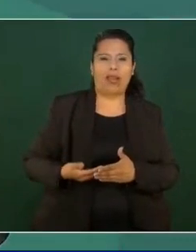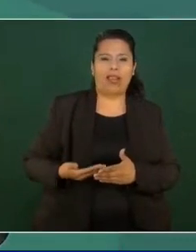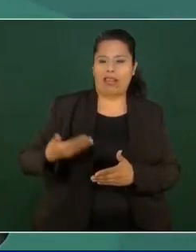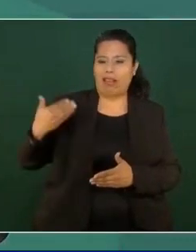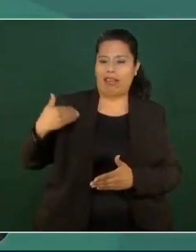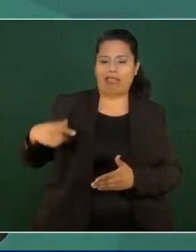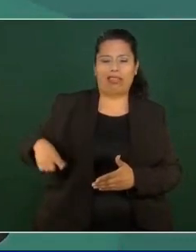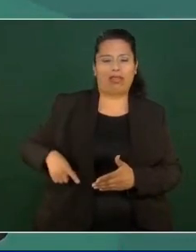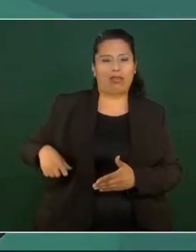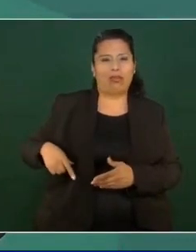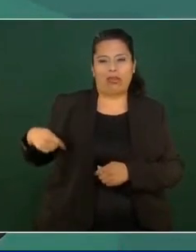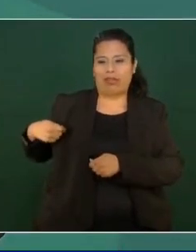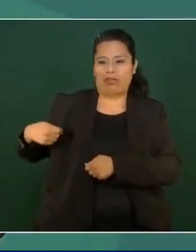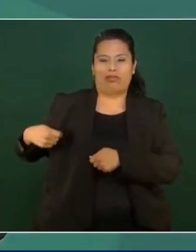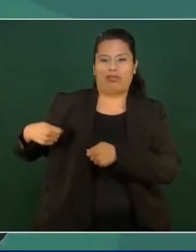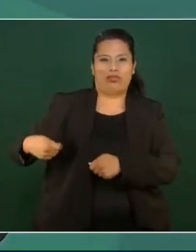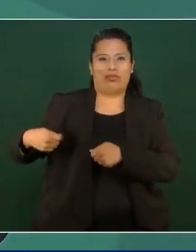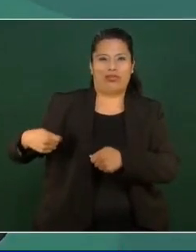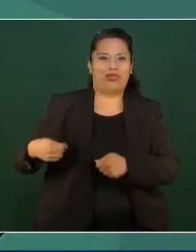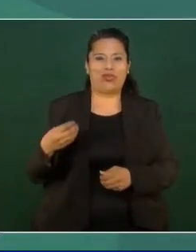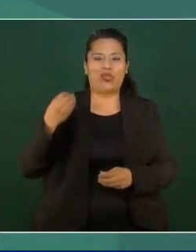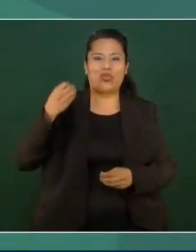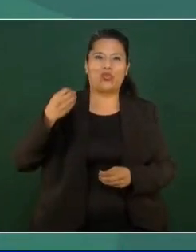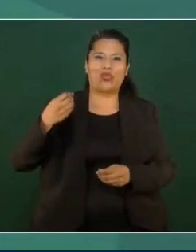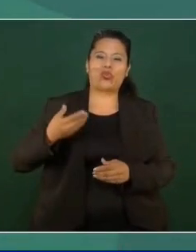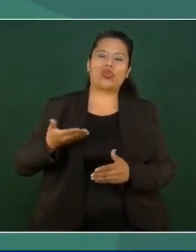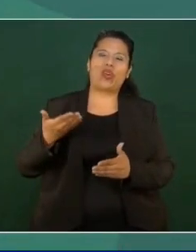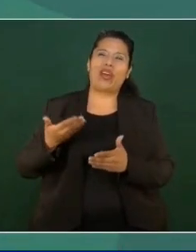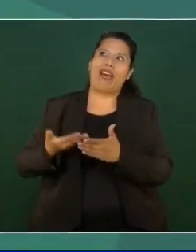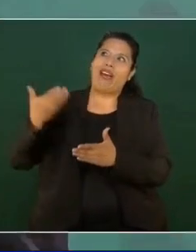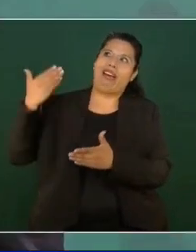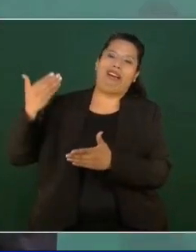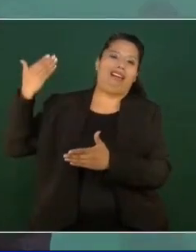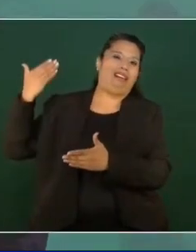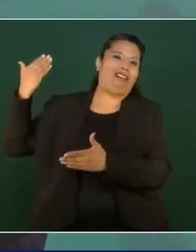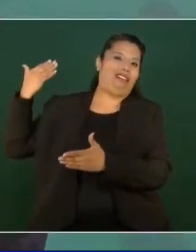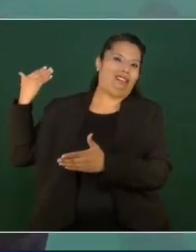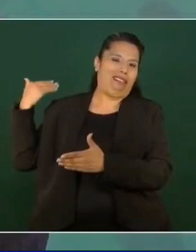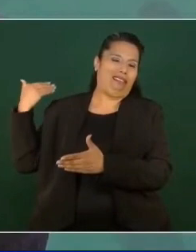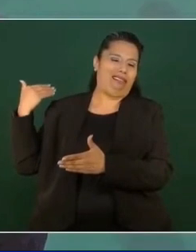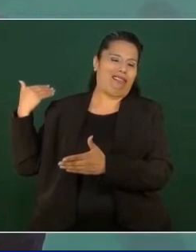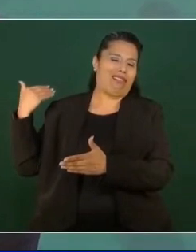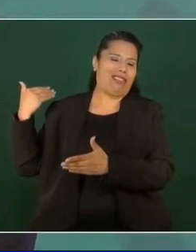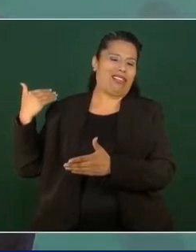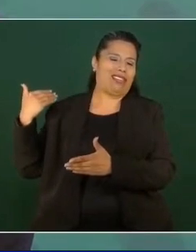de muchas otras